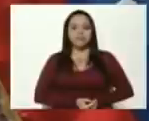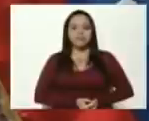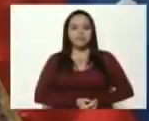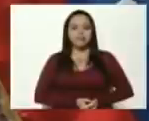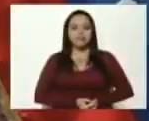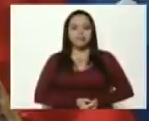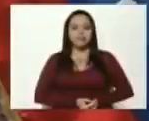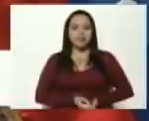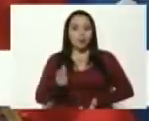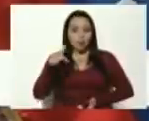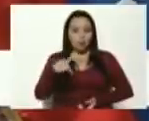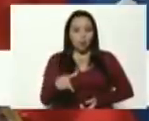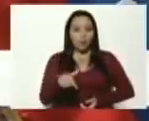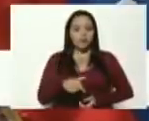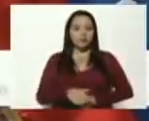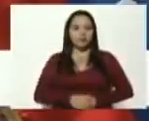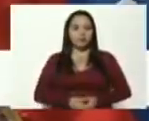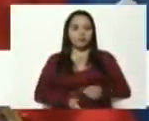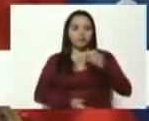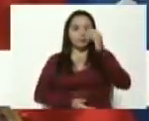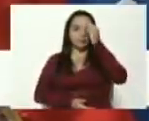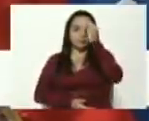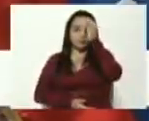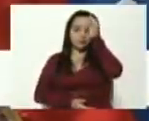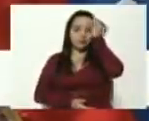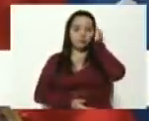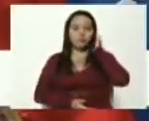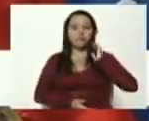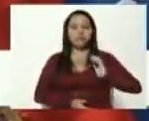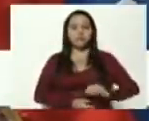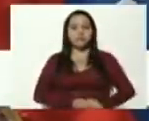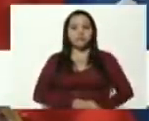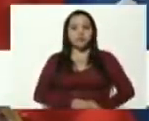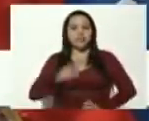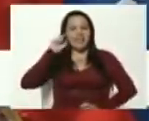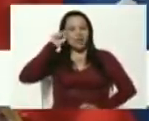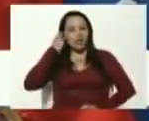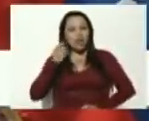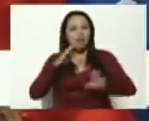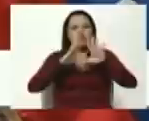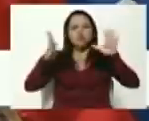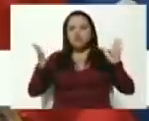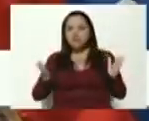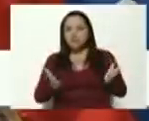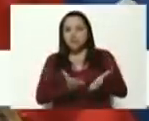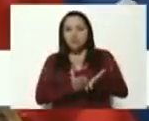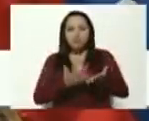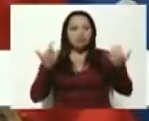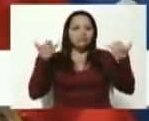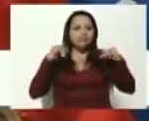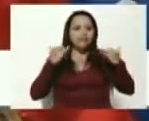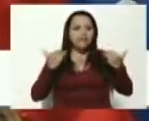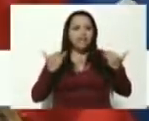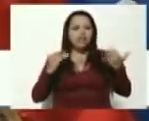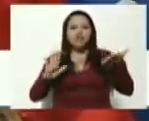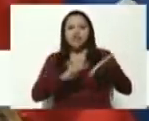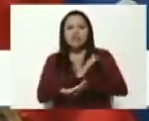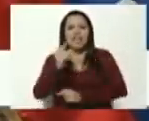tapabocas hoy, cuando se celebra a nivel mundial el Día